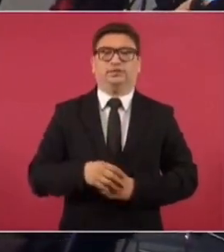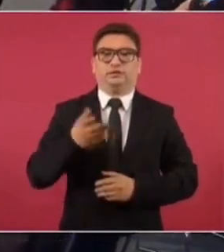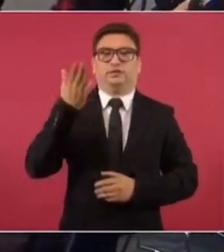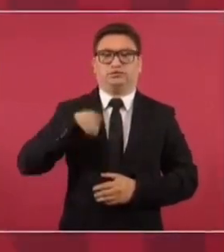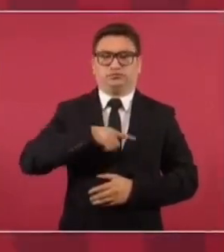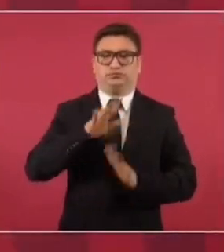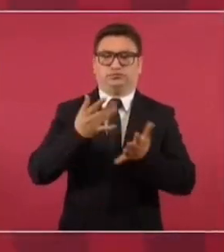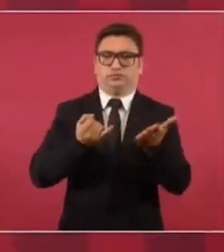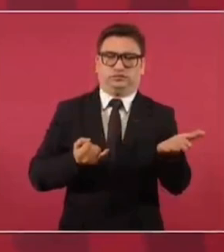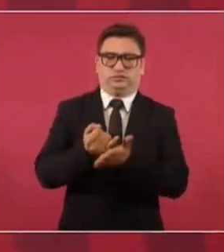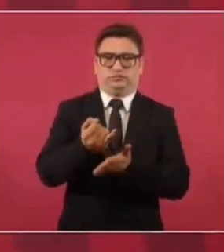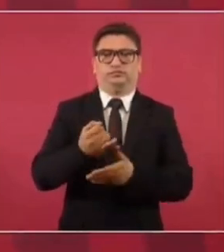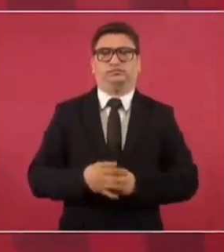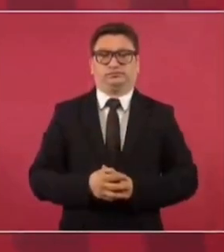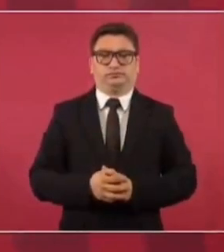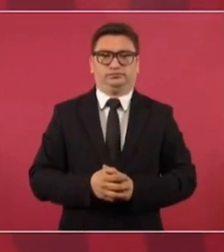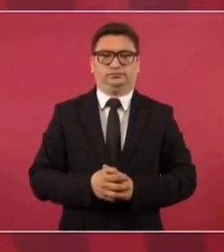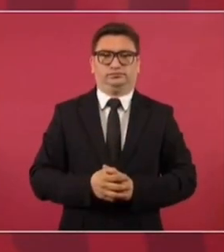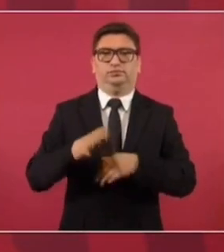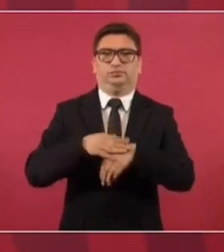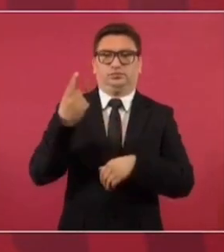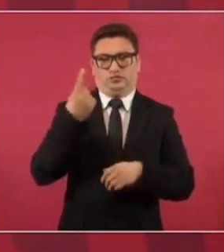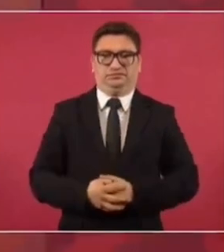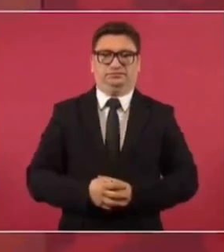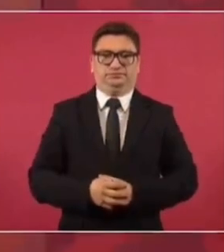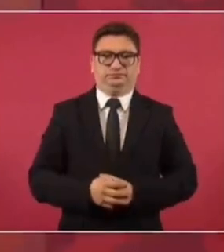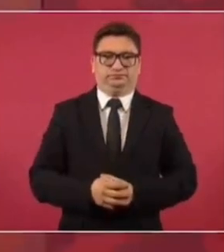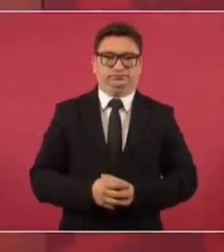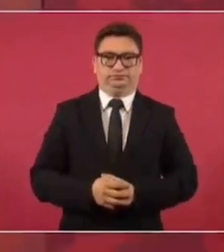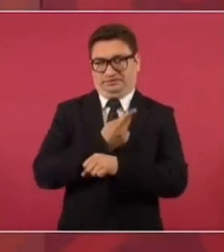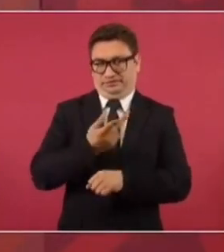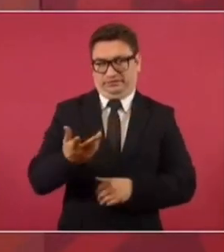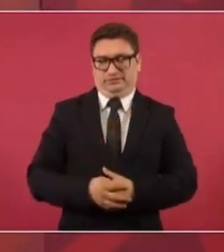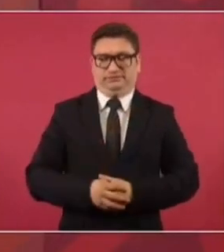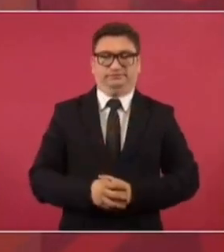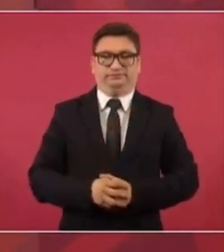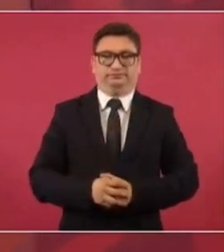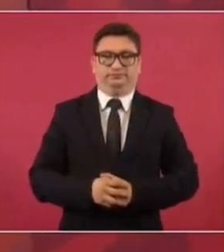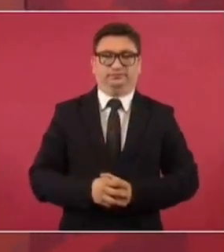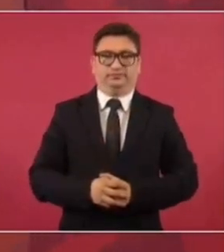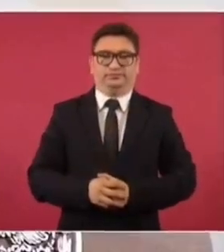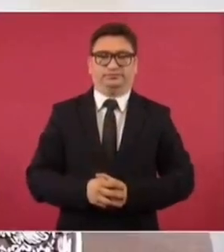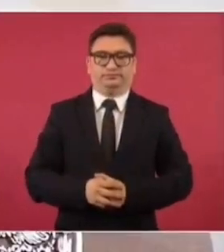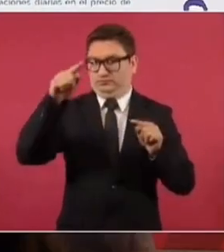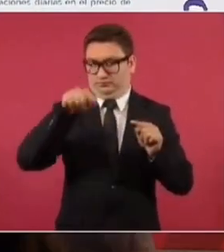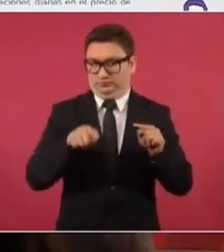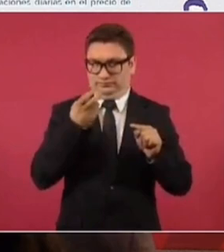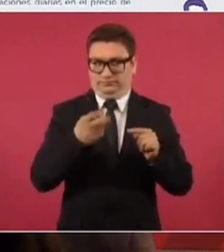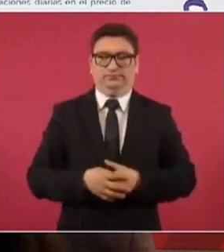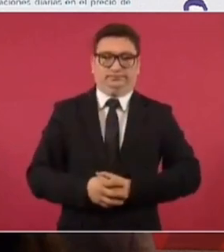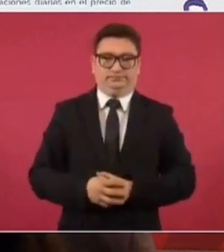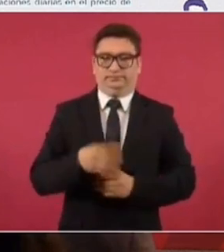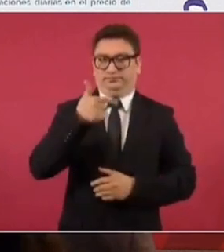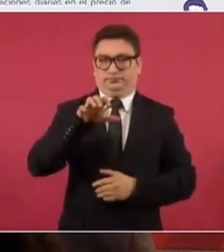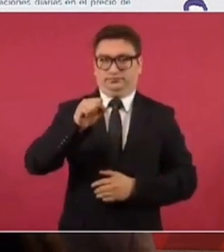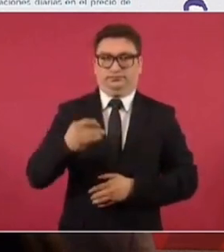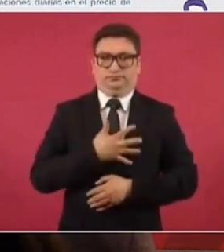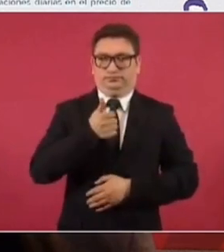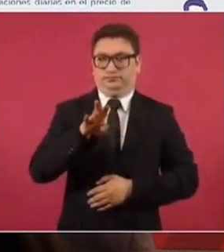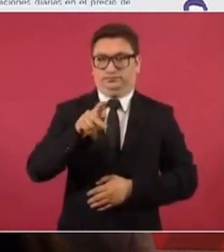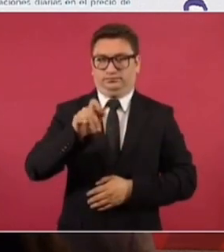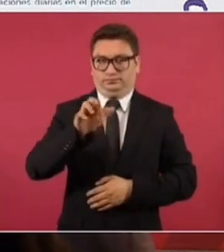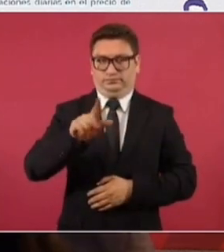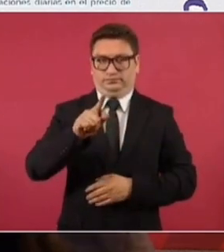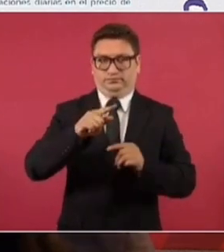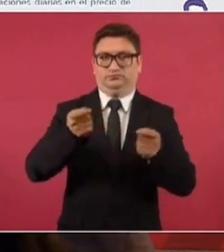tomamos la decisión porque se estaban pasando de la raya. Y se demostró de lo del gas bienestar.